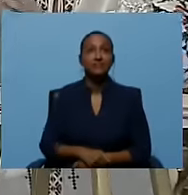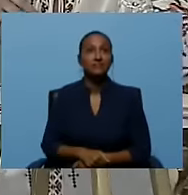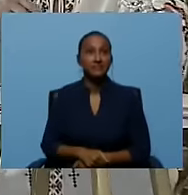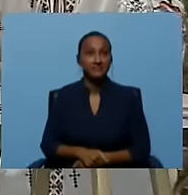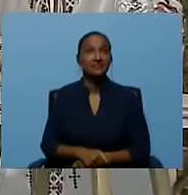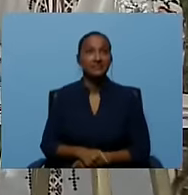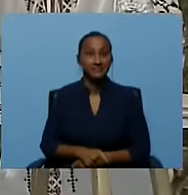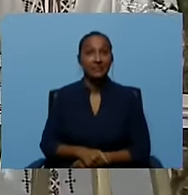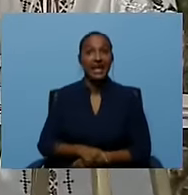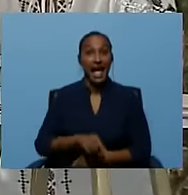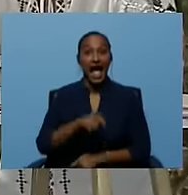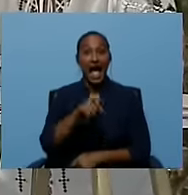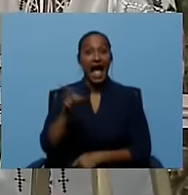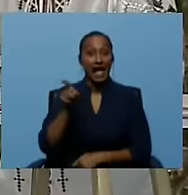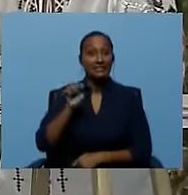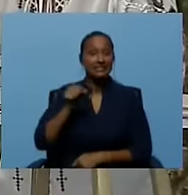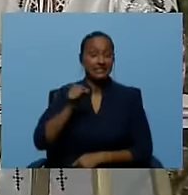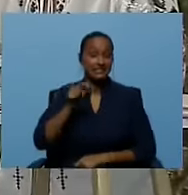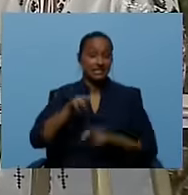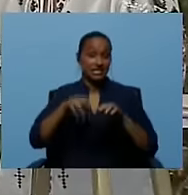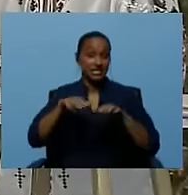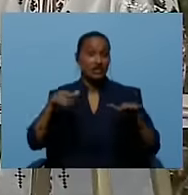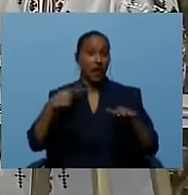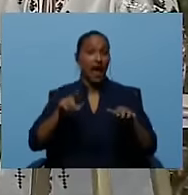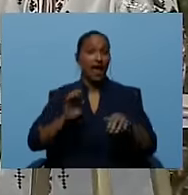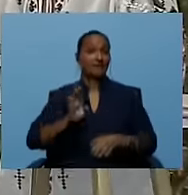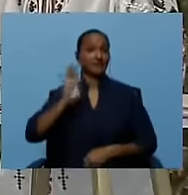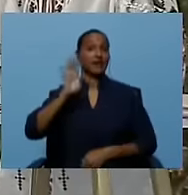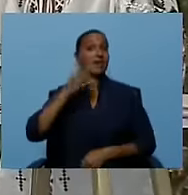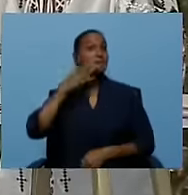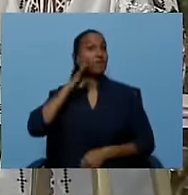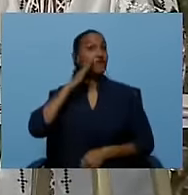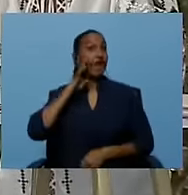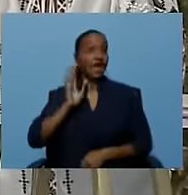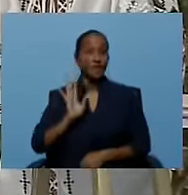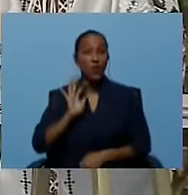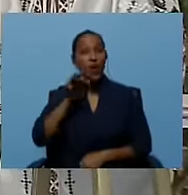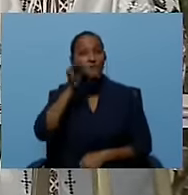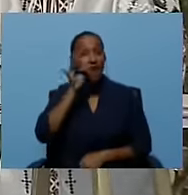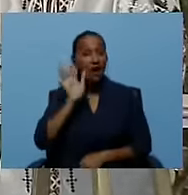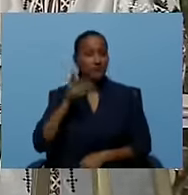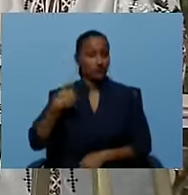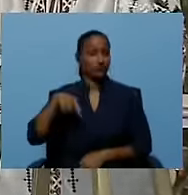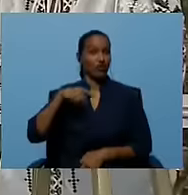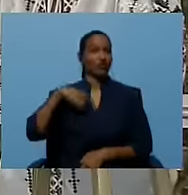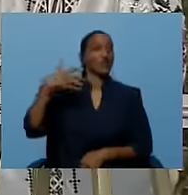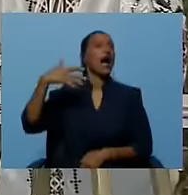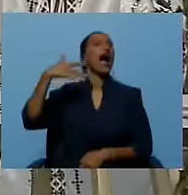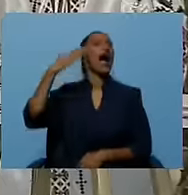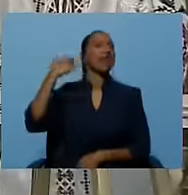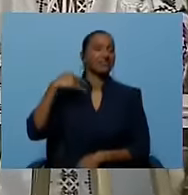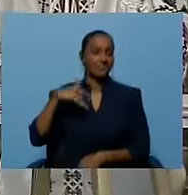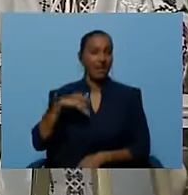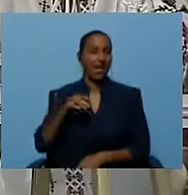Arriba sí hay bastante Facebook. Facebook es de la edad nuestra, pues. Nosotros los cuarentones.